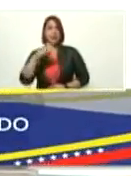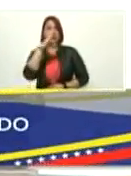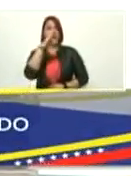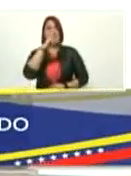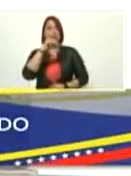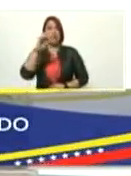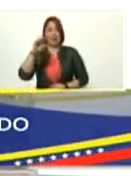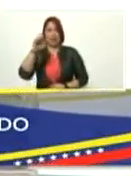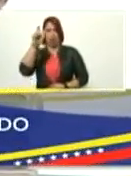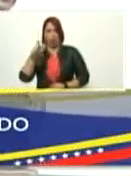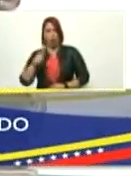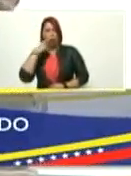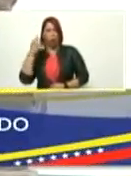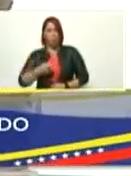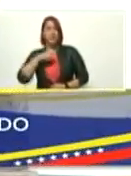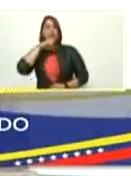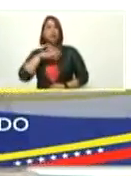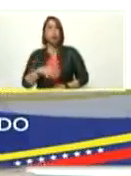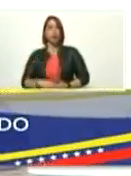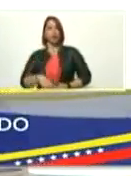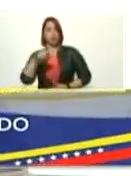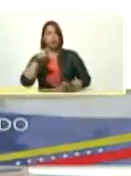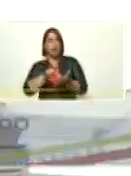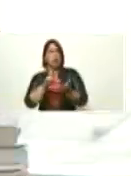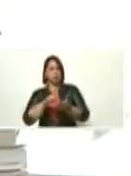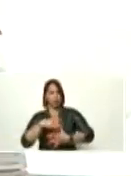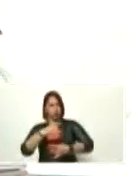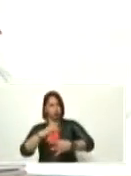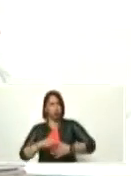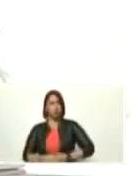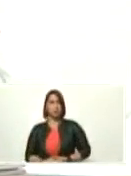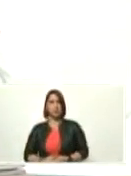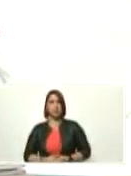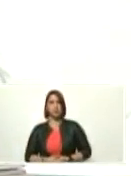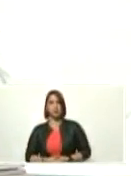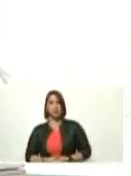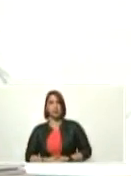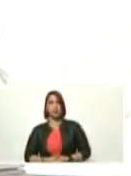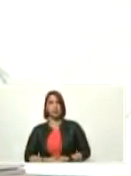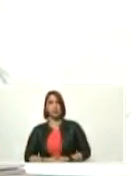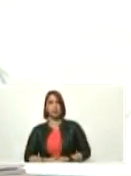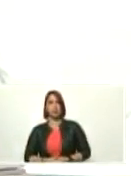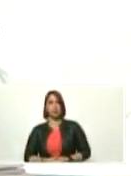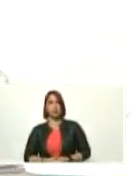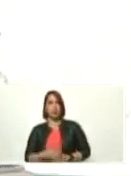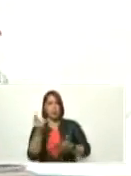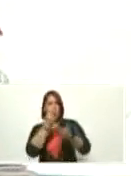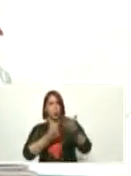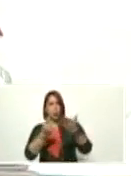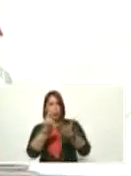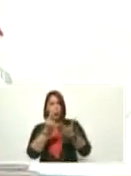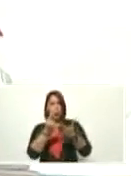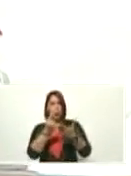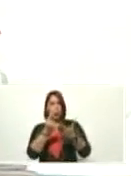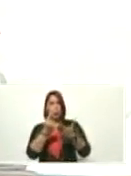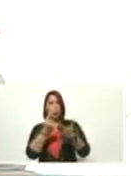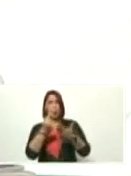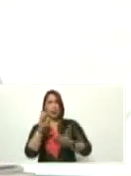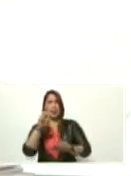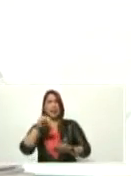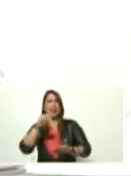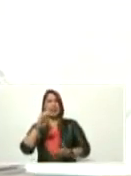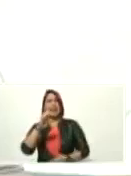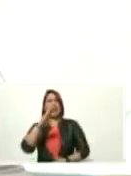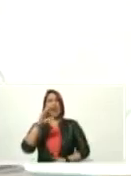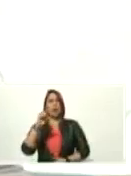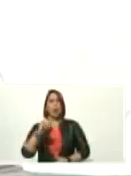historiador, un libro interesantísimo. Creo que estos son caricaturas de Eneco, ¿verdad?